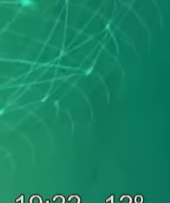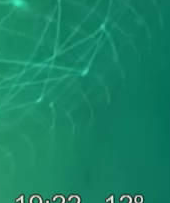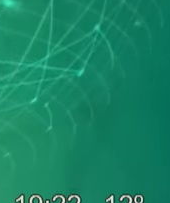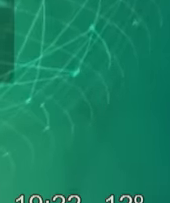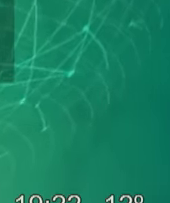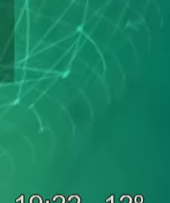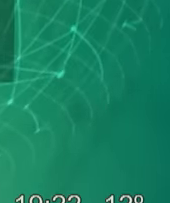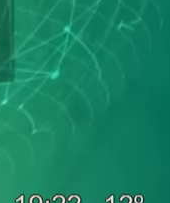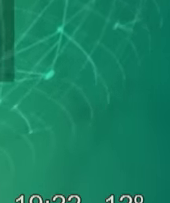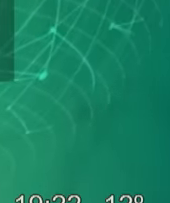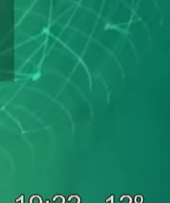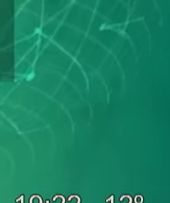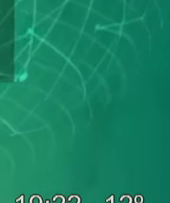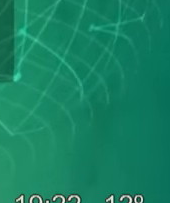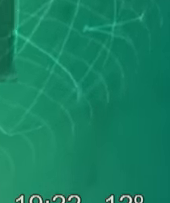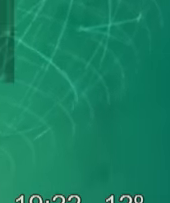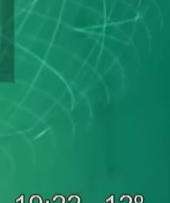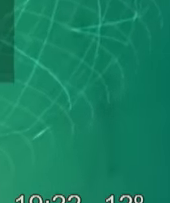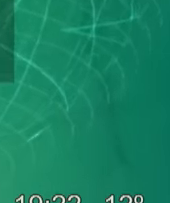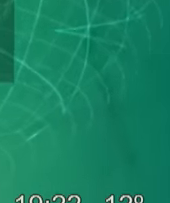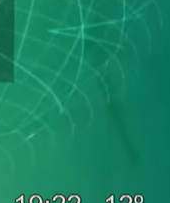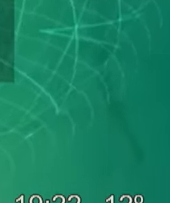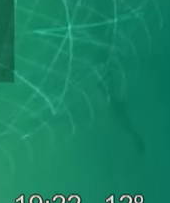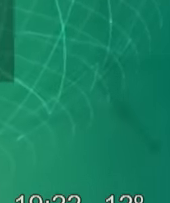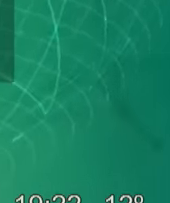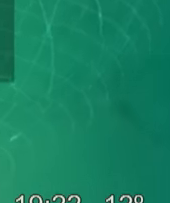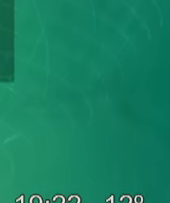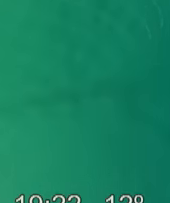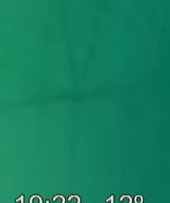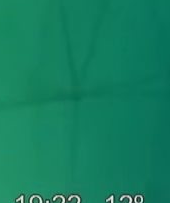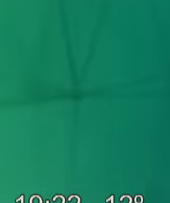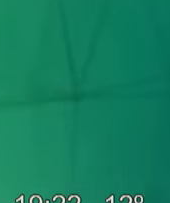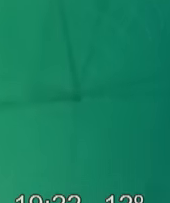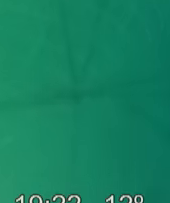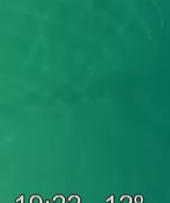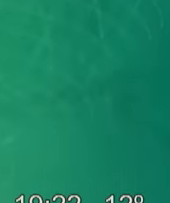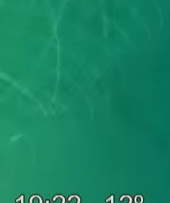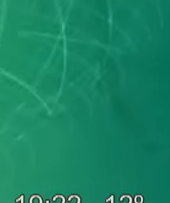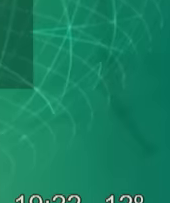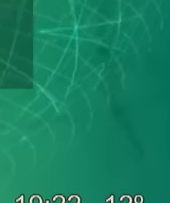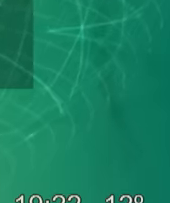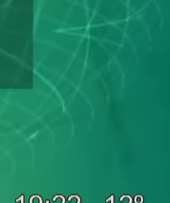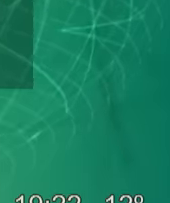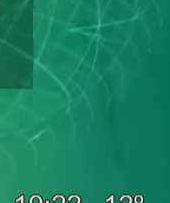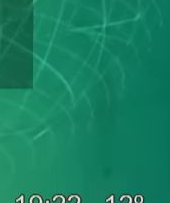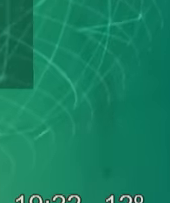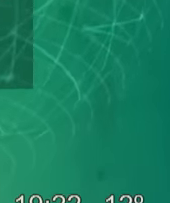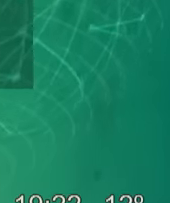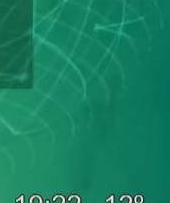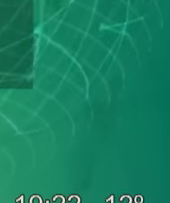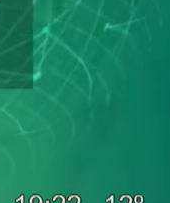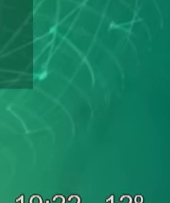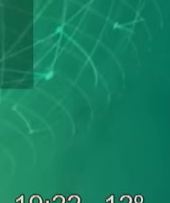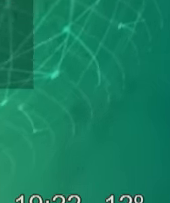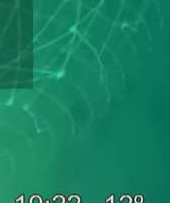solo. Sí, claro, pero el tipo, ¿te acordás que eso ya lo volanteó? Sí, porque es un tarado. Pero yo creo que a esta altura